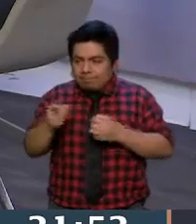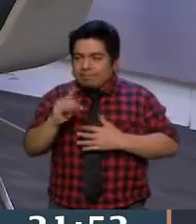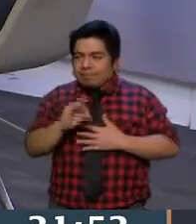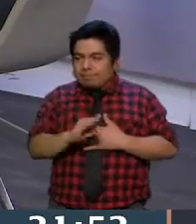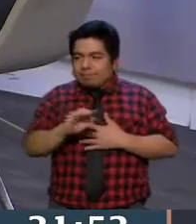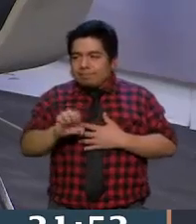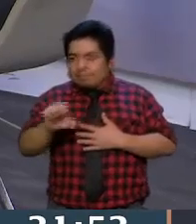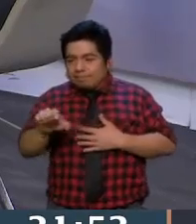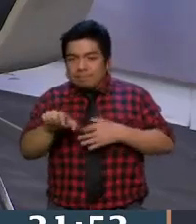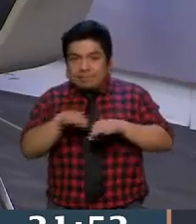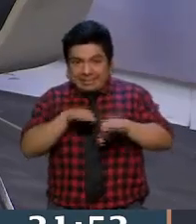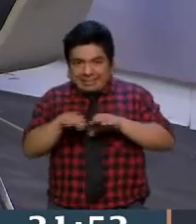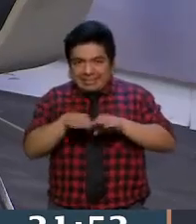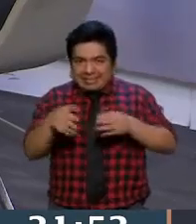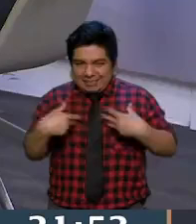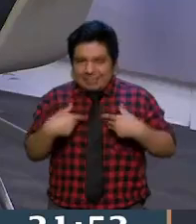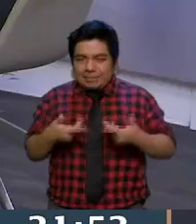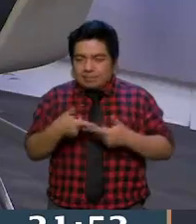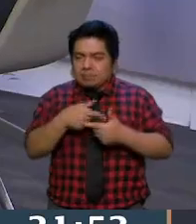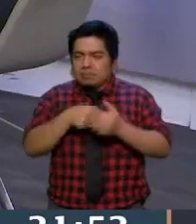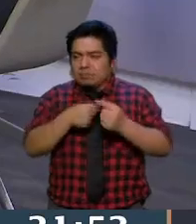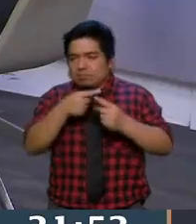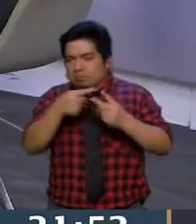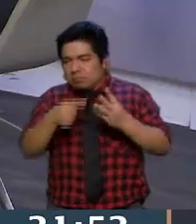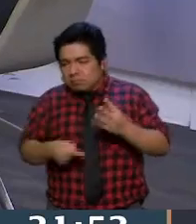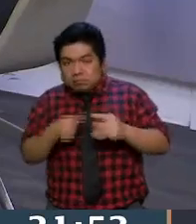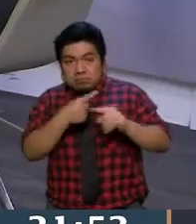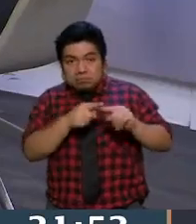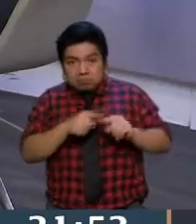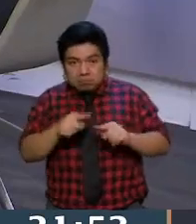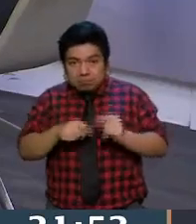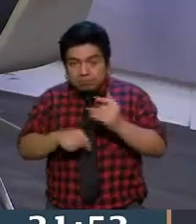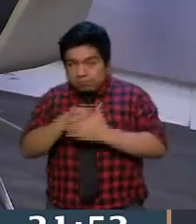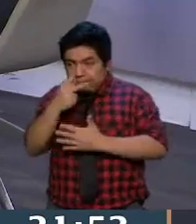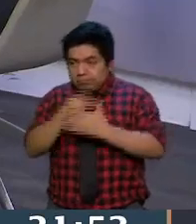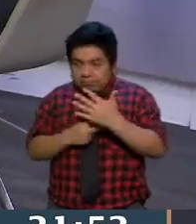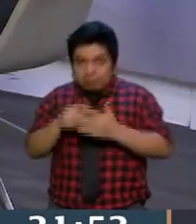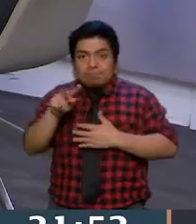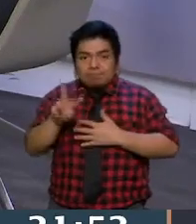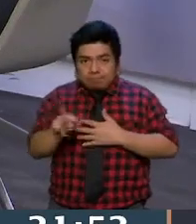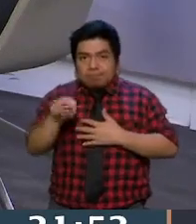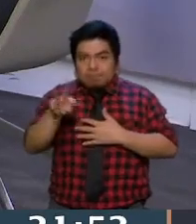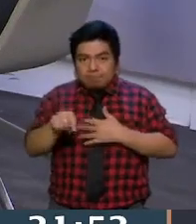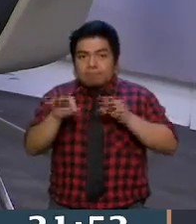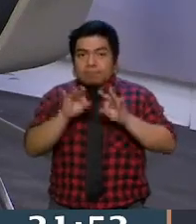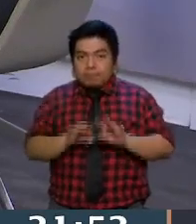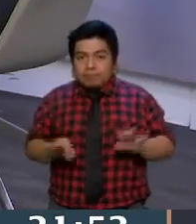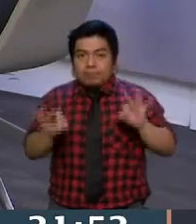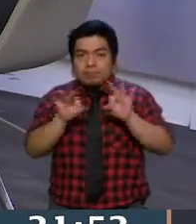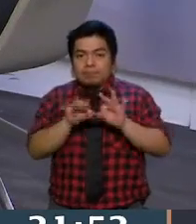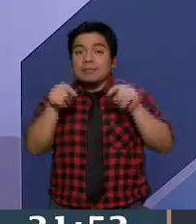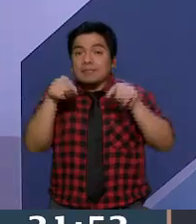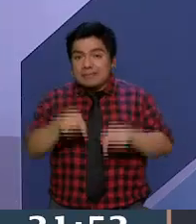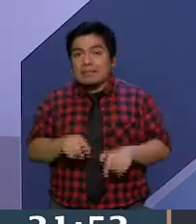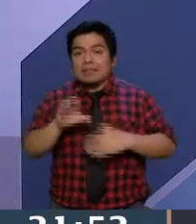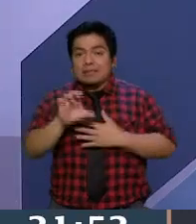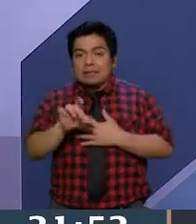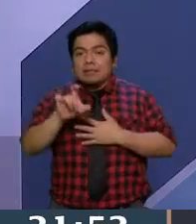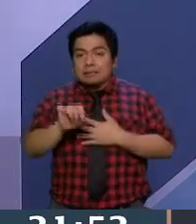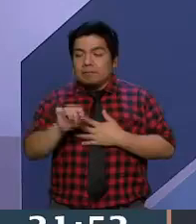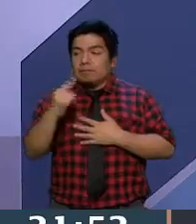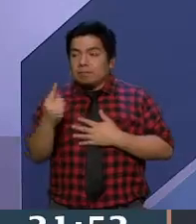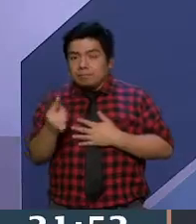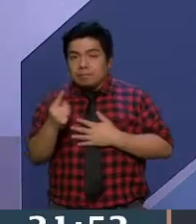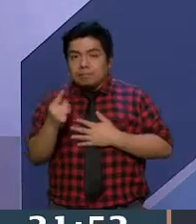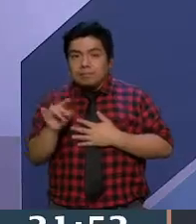es la única editorial que tiene varios programas de televisión. Uno, el más importante, el primero, aquí en Capital 21, que